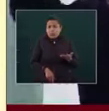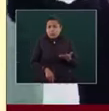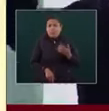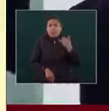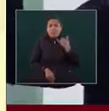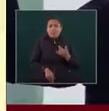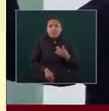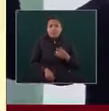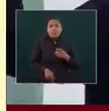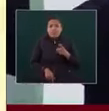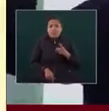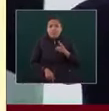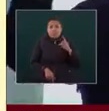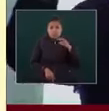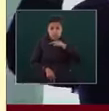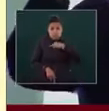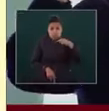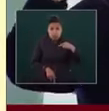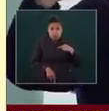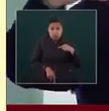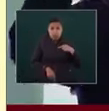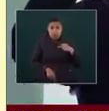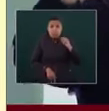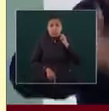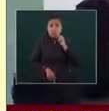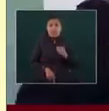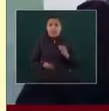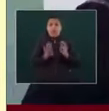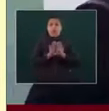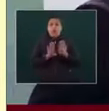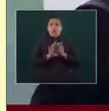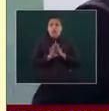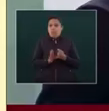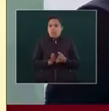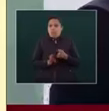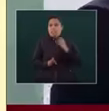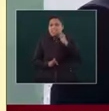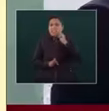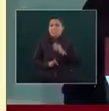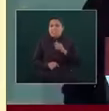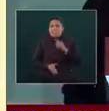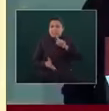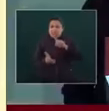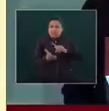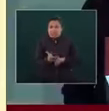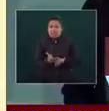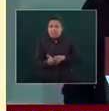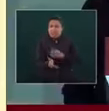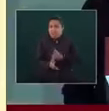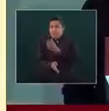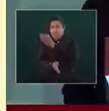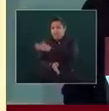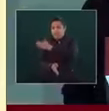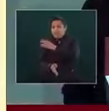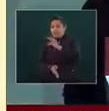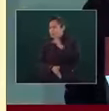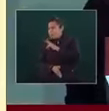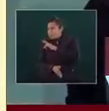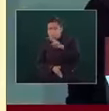nosotros desde fuera tenemos otra visión de lo que está pasando en México.